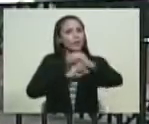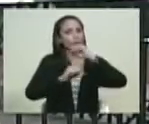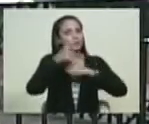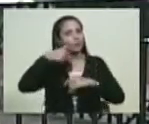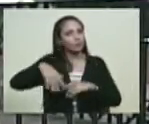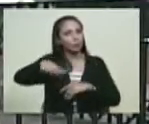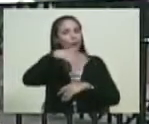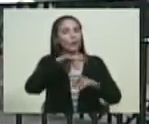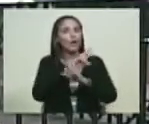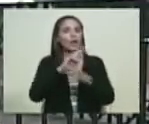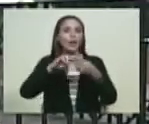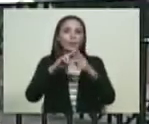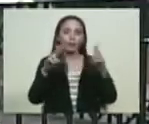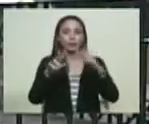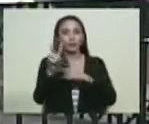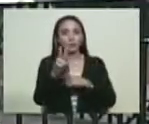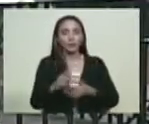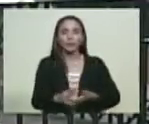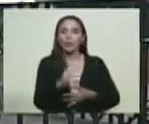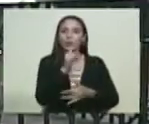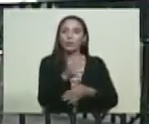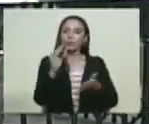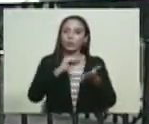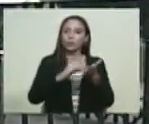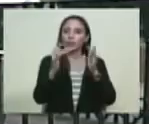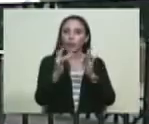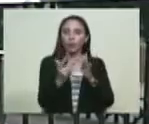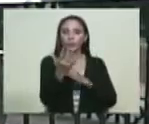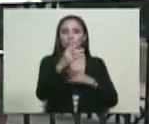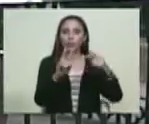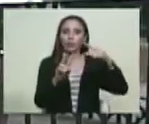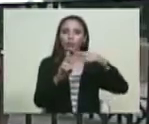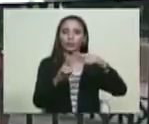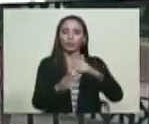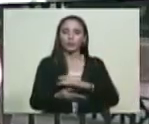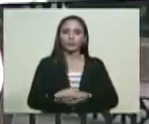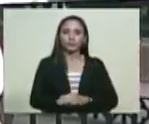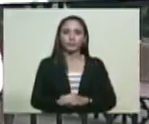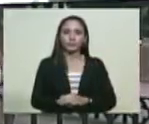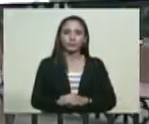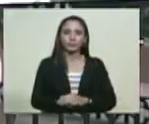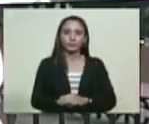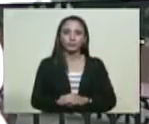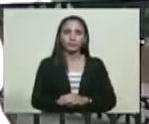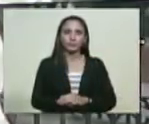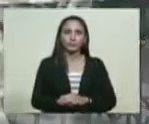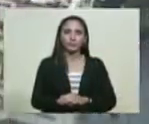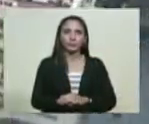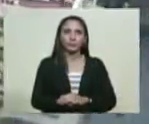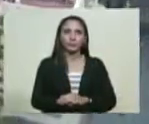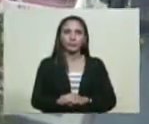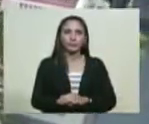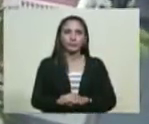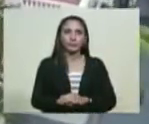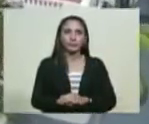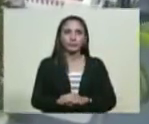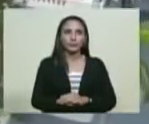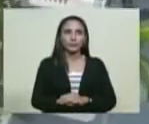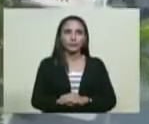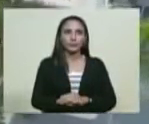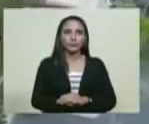paz de Venezuela. Nosotros con esta información vamos a devolver el pase nuevamente a los estudios de Venezolana de Televisión. Adelante.